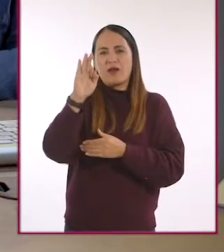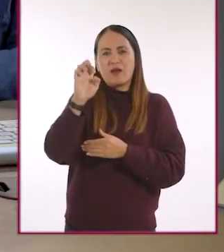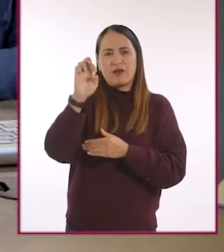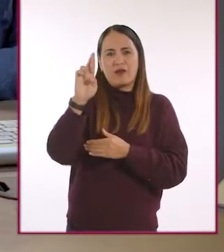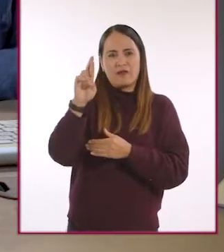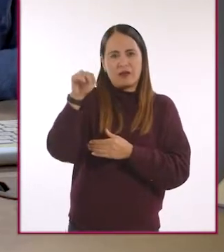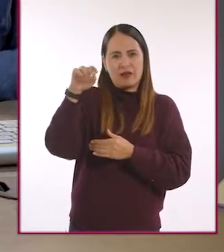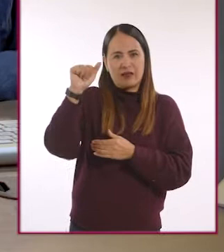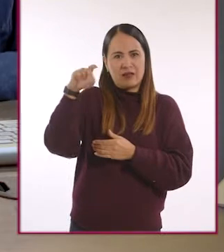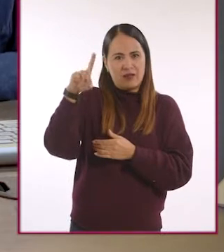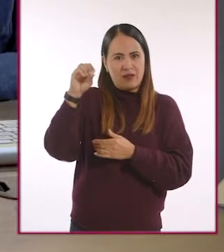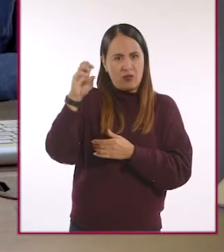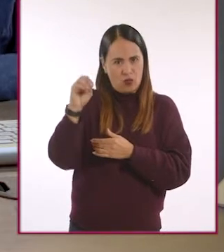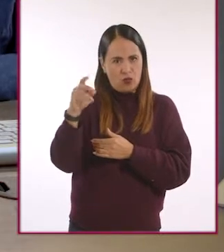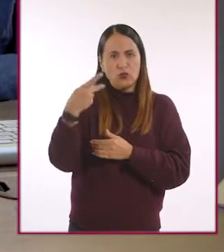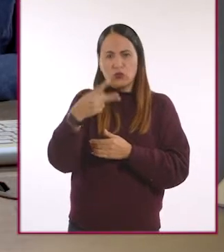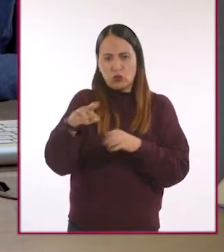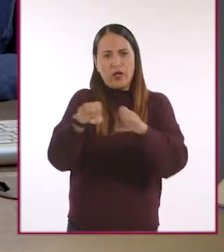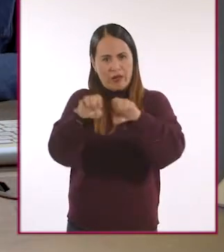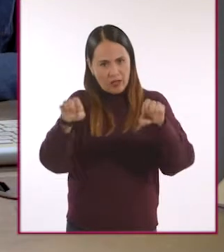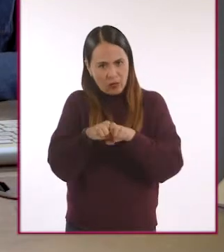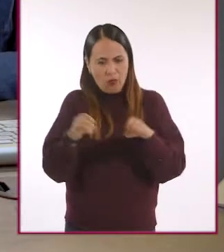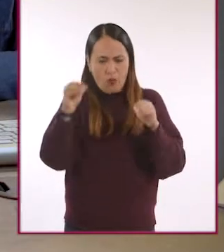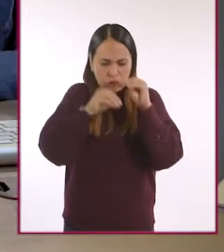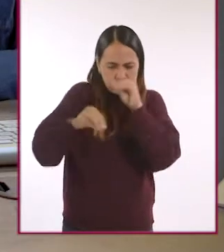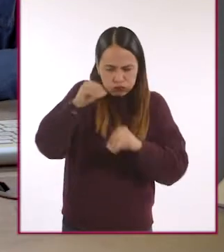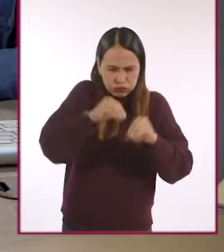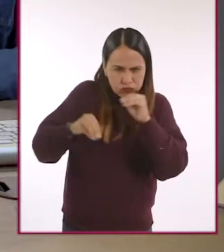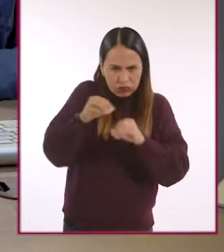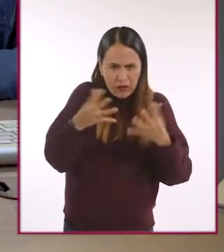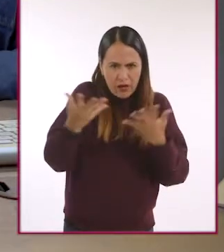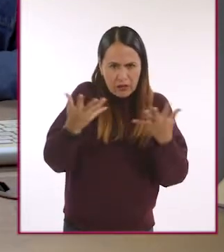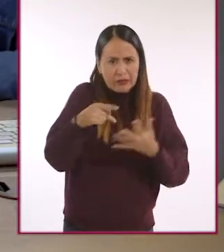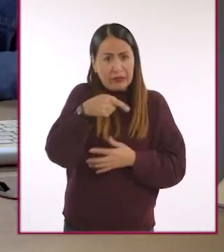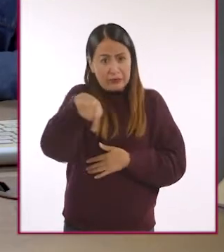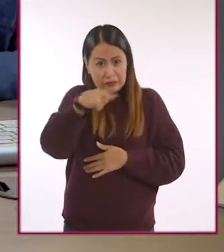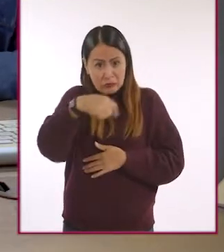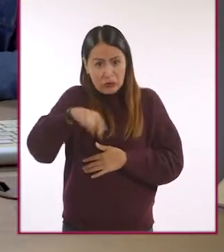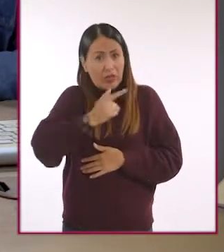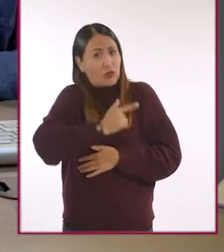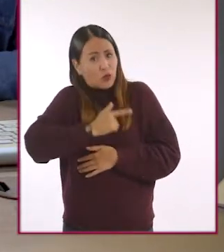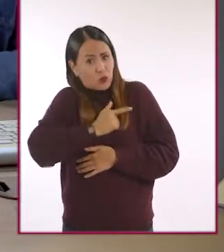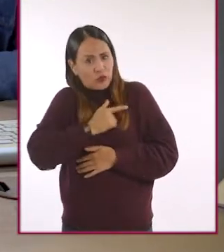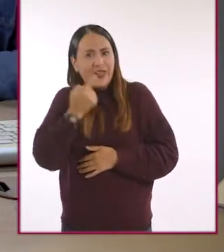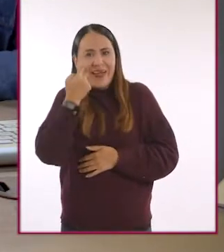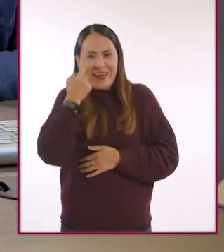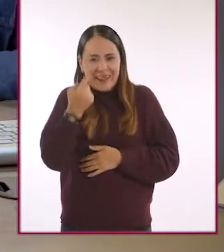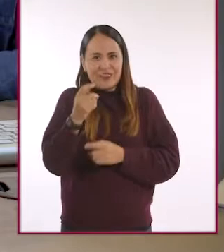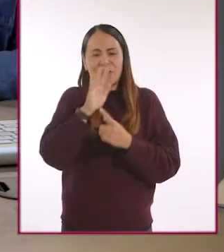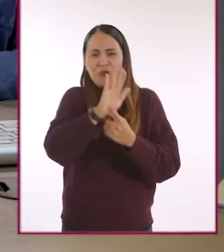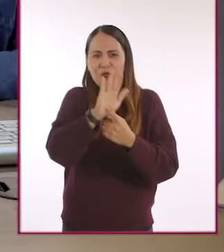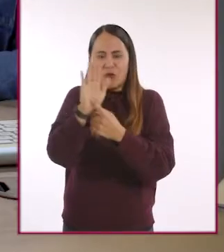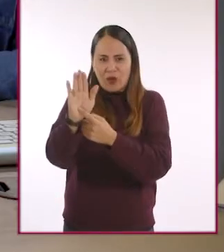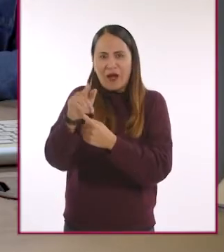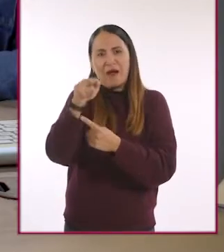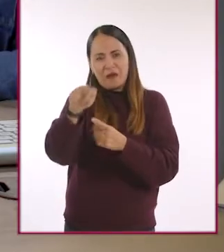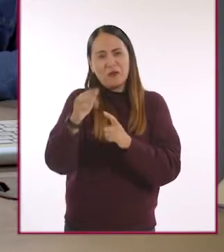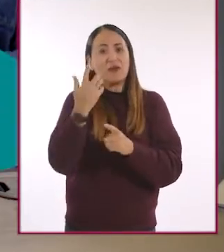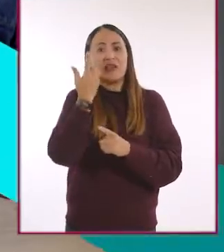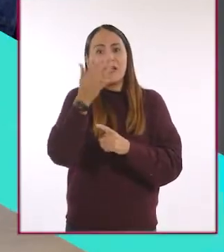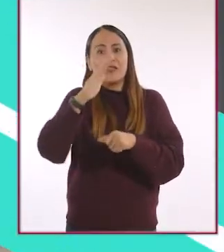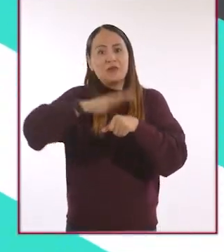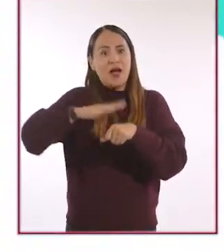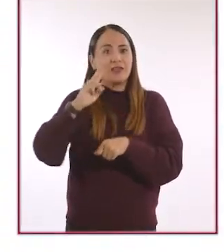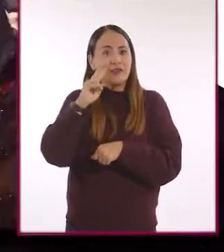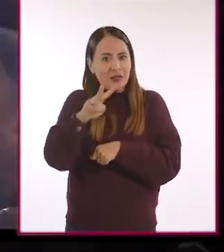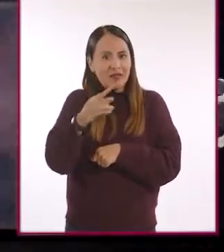de su equipo. Es el trabajo de animadores mexicanos que están muy atentos de lo que a ti te gusta. Estoy seguro que deseas disfrutar más de estas animaciones.